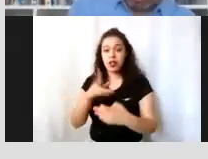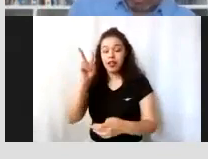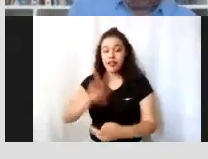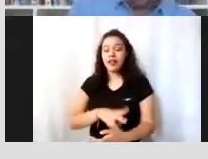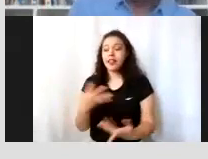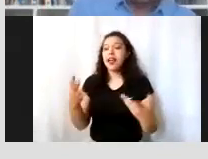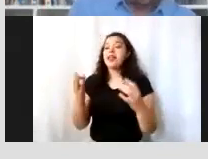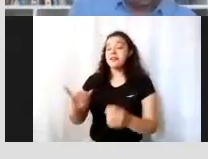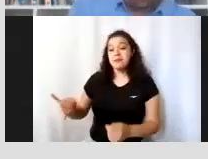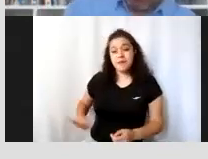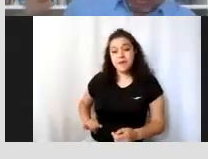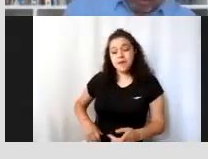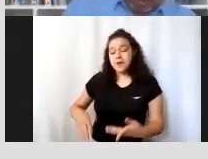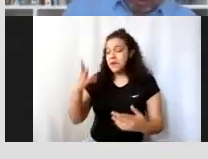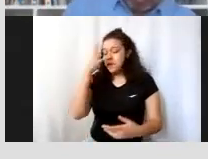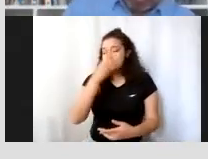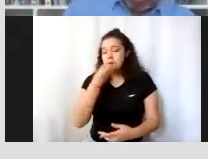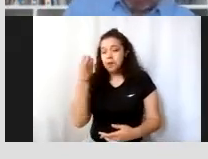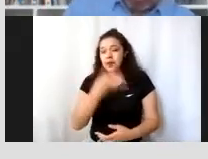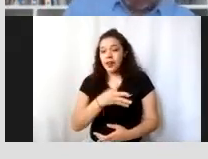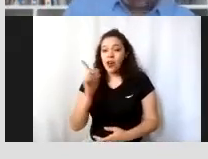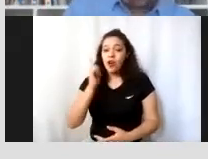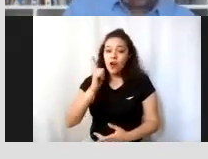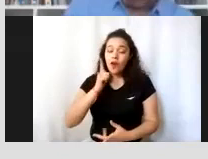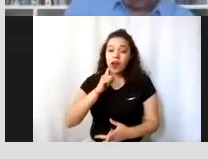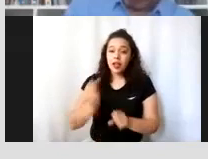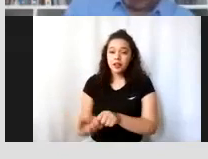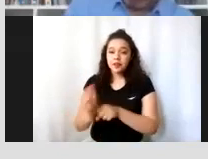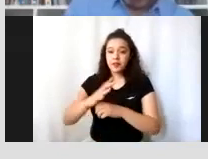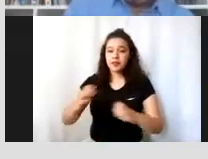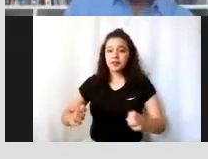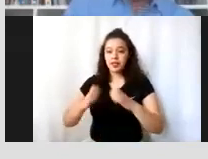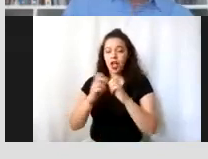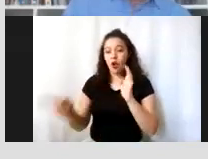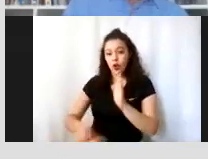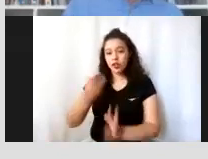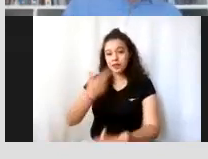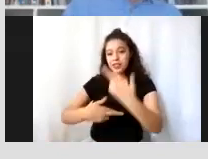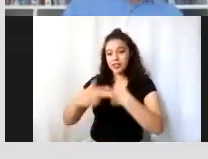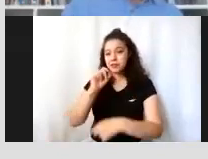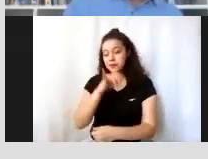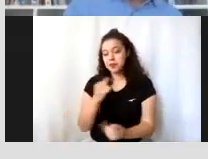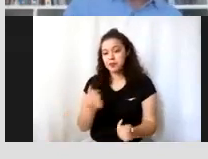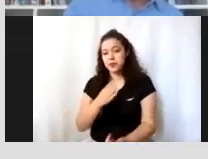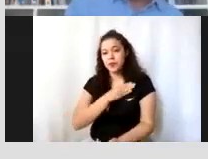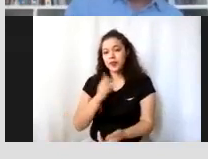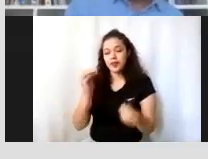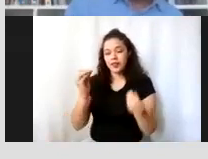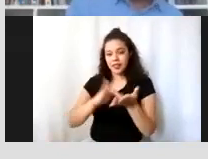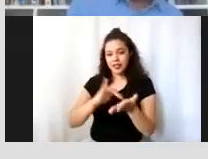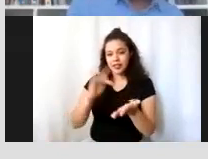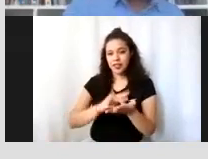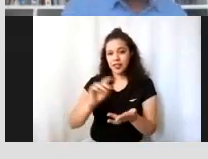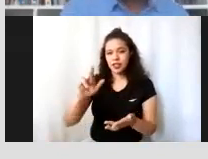hacer eso. Espero que la pandemia nos lo permita hacer eventualmente en algún momento. Pero bueno, muchas gracias, Ruth. No sé si quieras comentarles